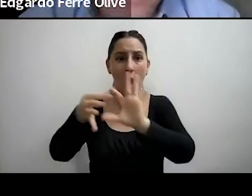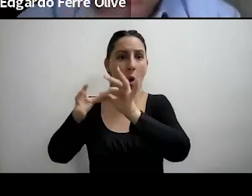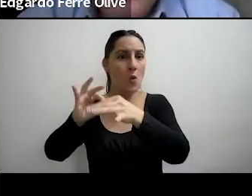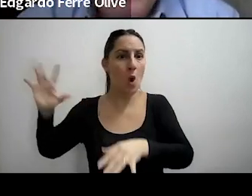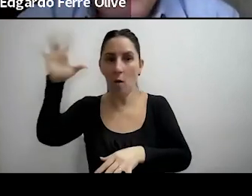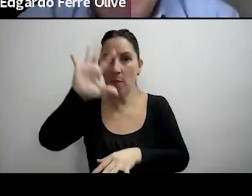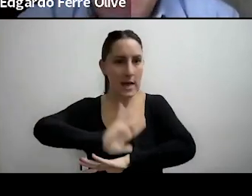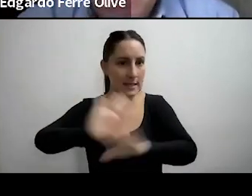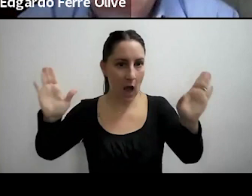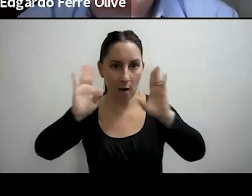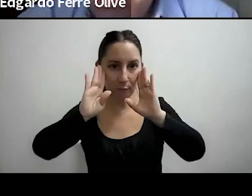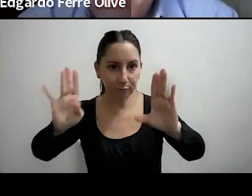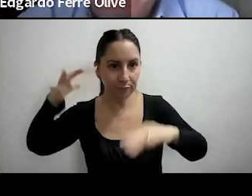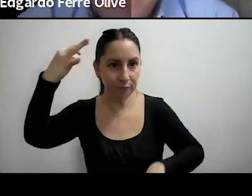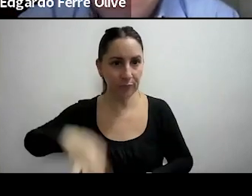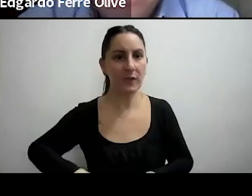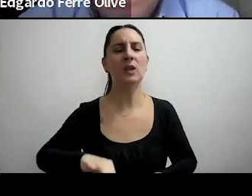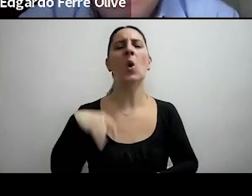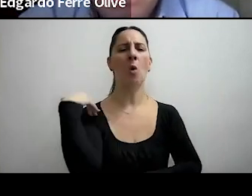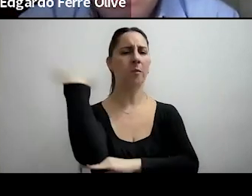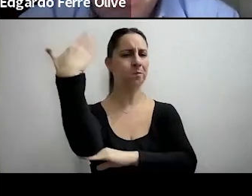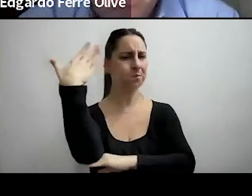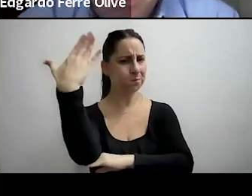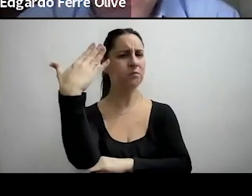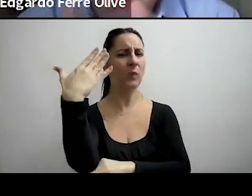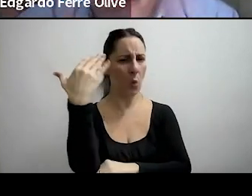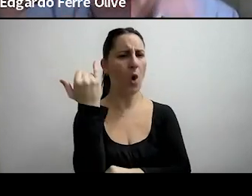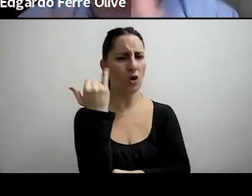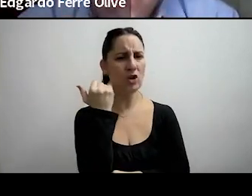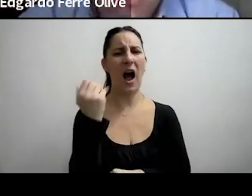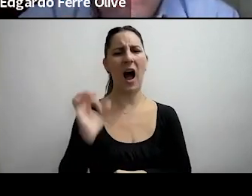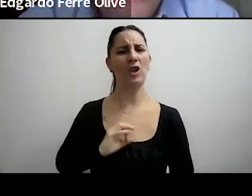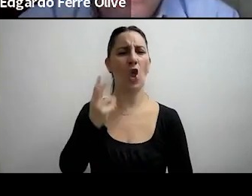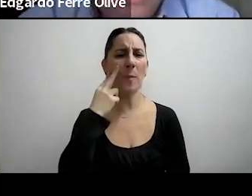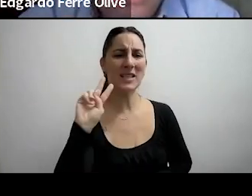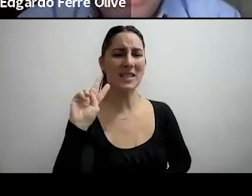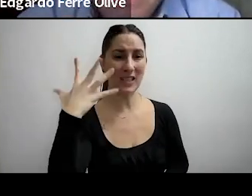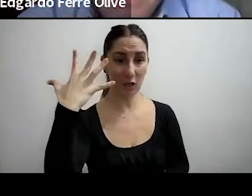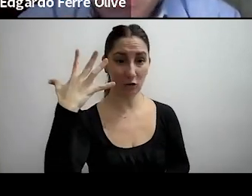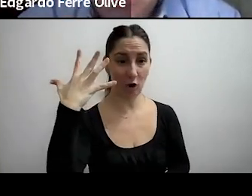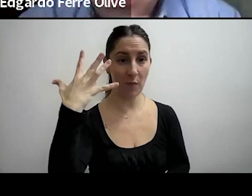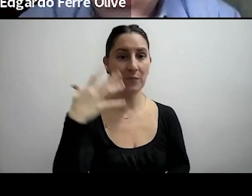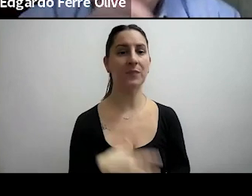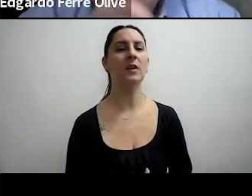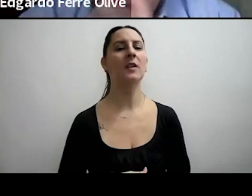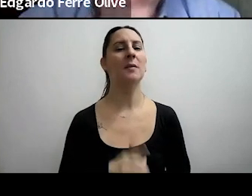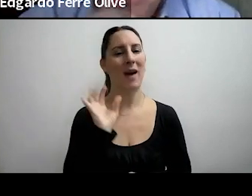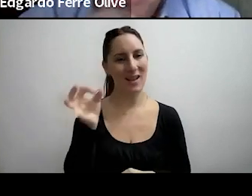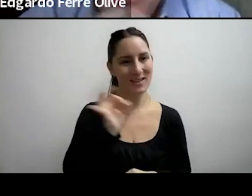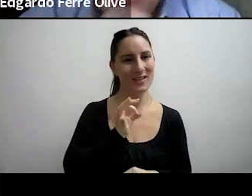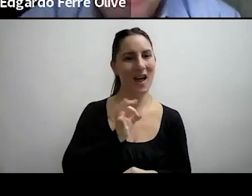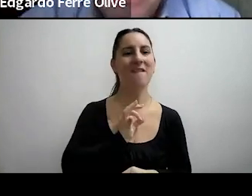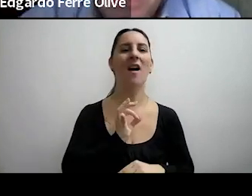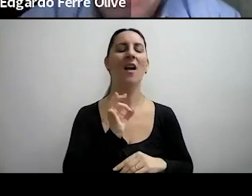trascendencia. Hubo un seminario en el Instituto de Estudios Fiscales en 2005, esto para que vean un poco cómo está la relación entre los ingresos